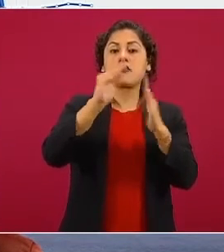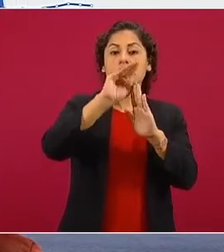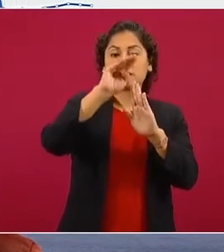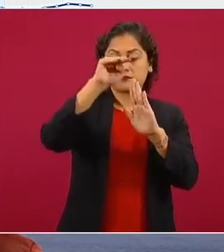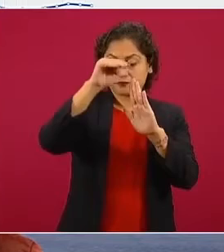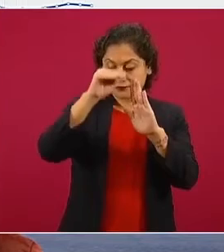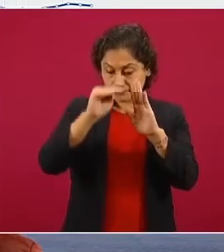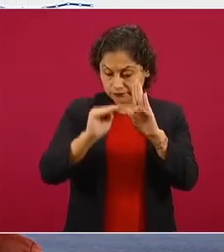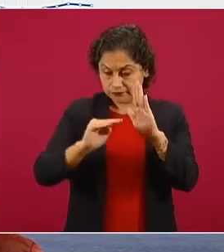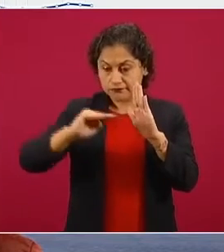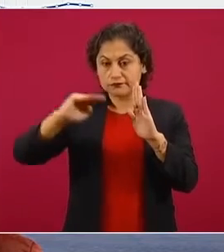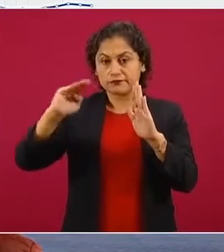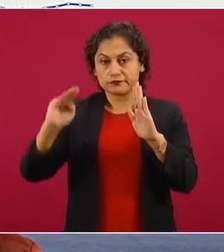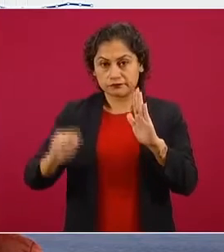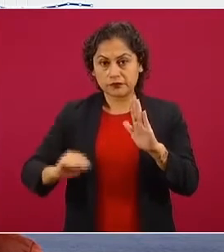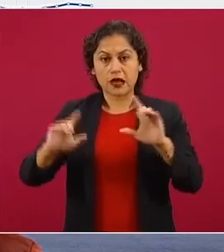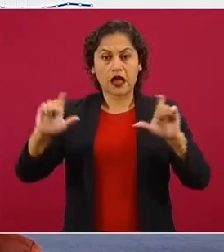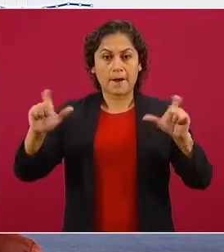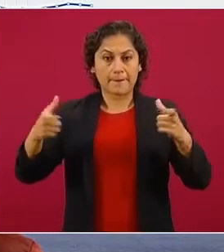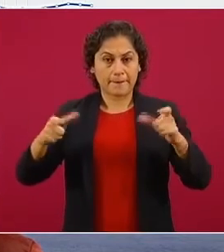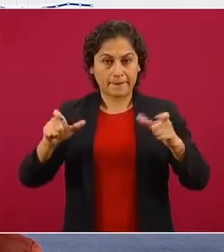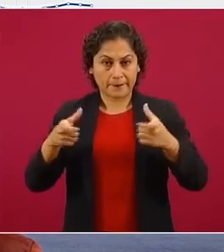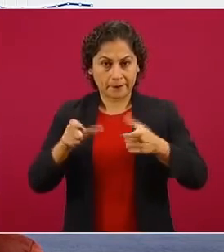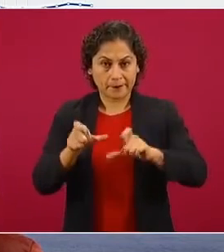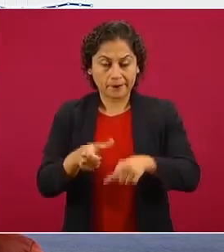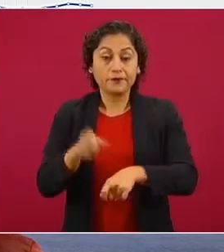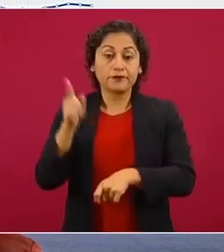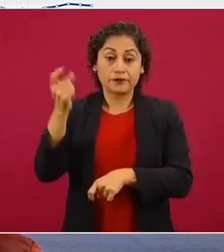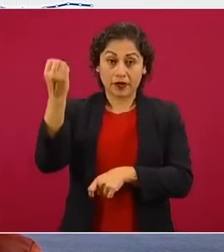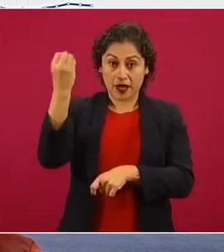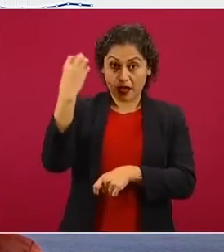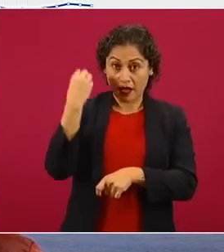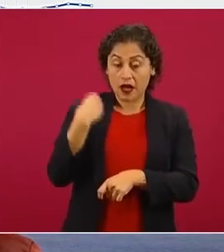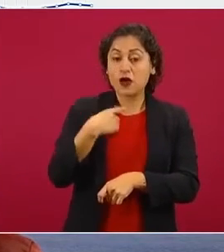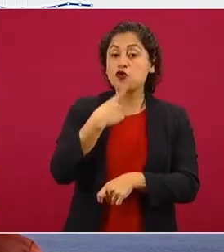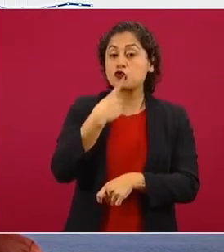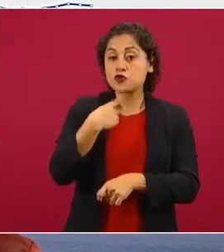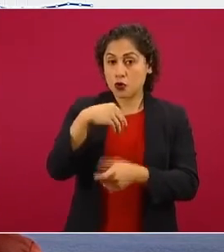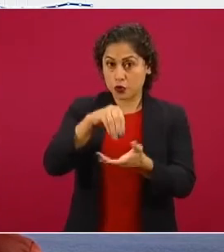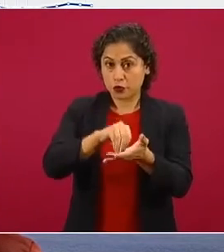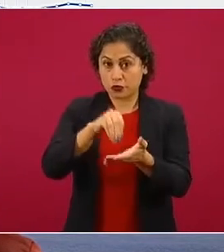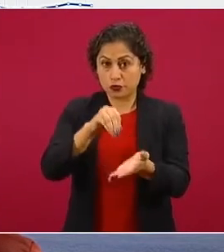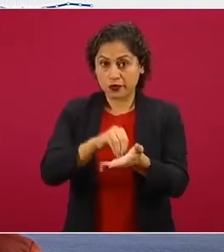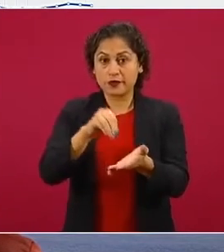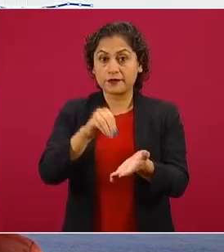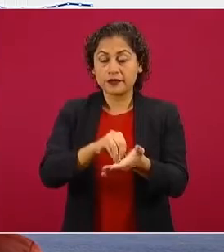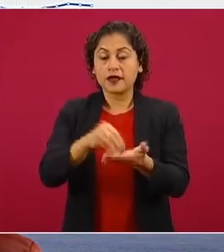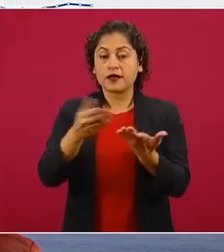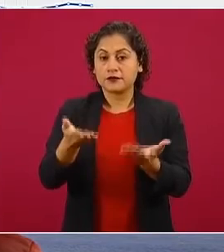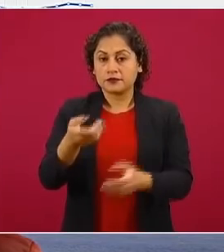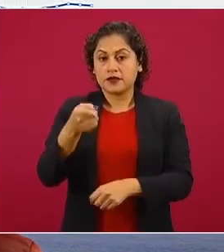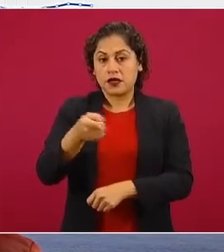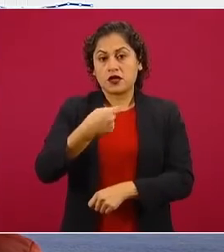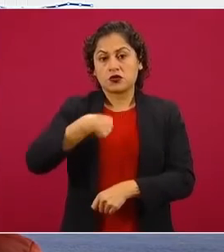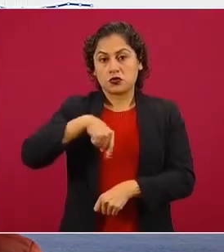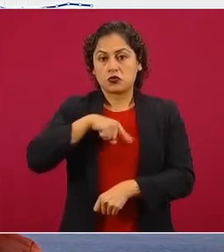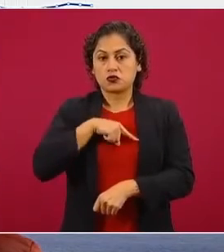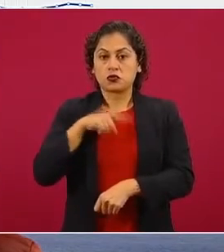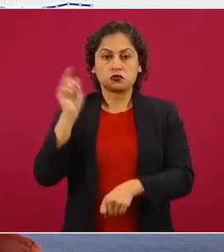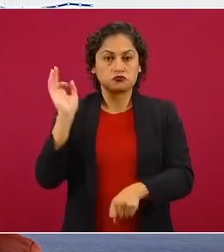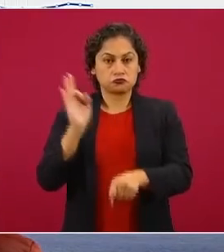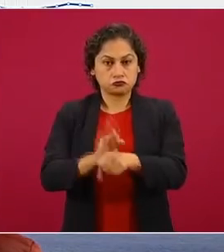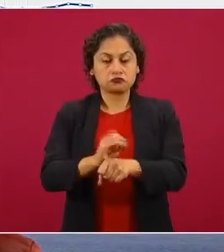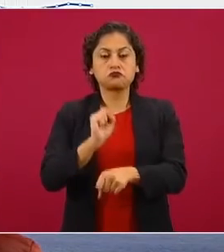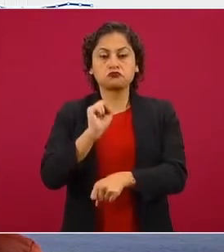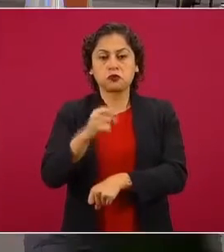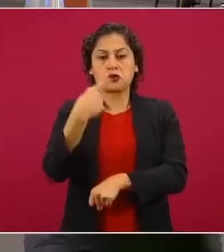Está disminuyendo la actividad epidémica. Todavía con semáforo rojo, y aquí también respaldamos las decisiones que ha tomado el gobierno del